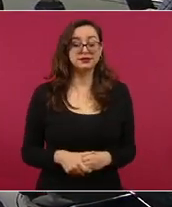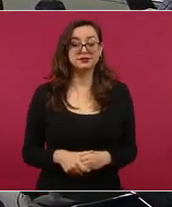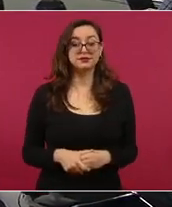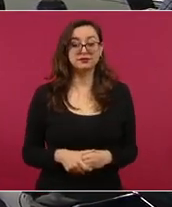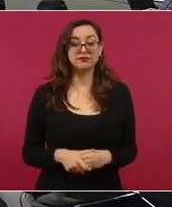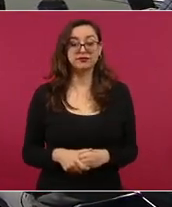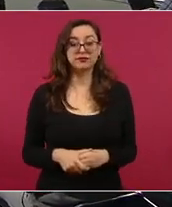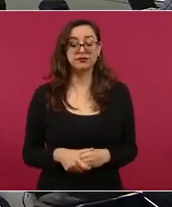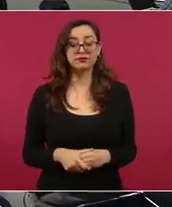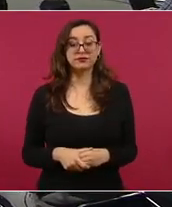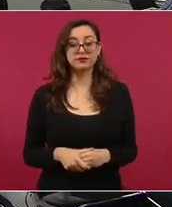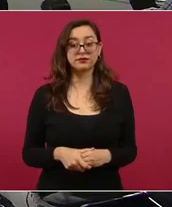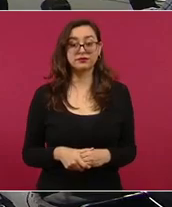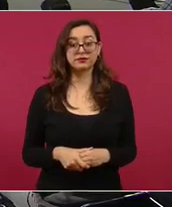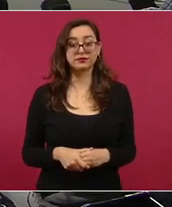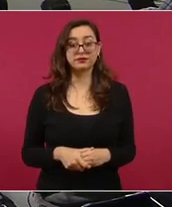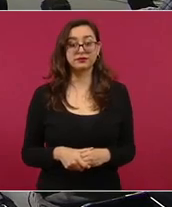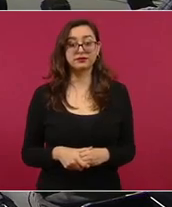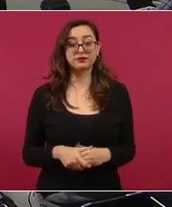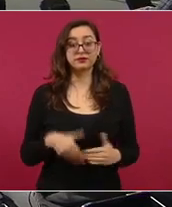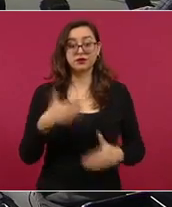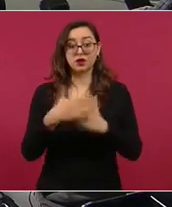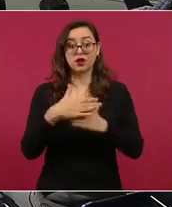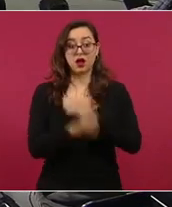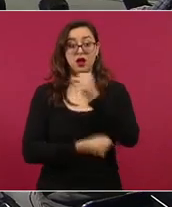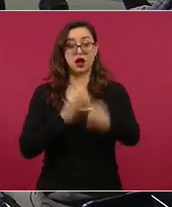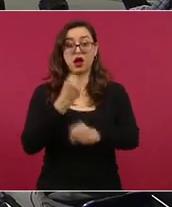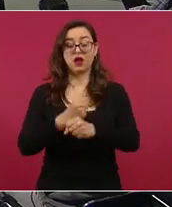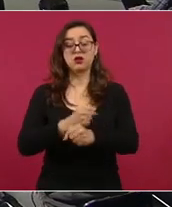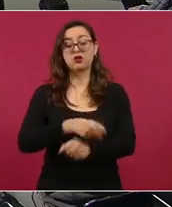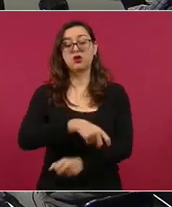porque en el 24